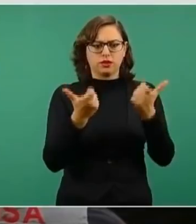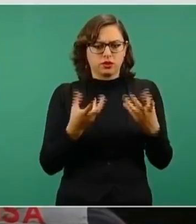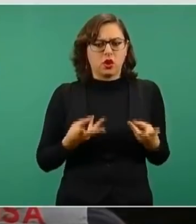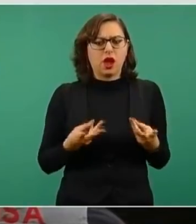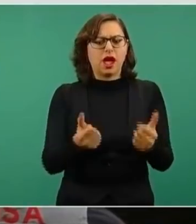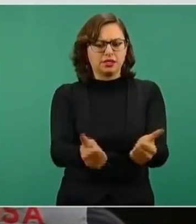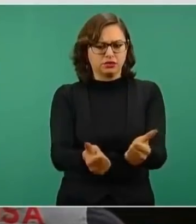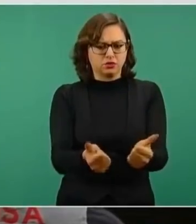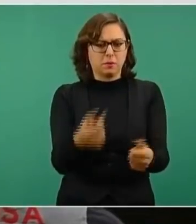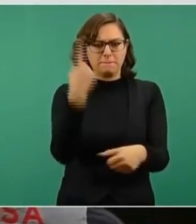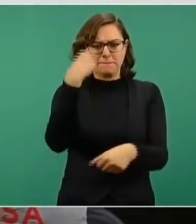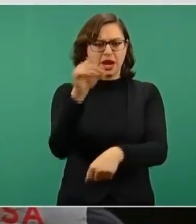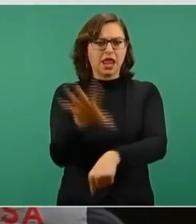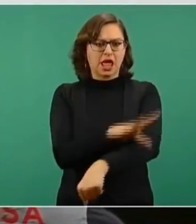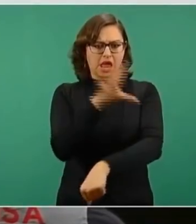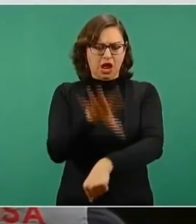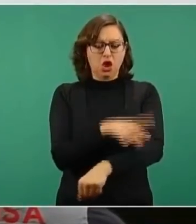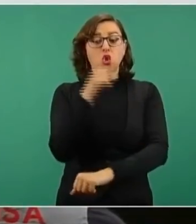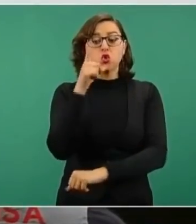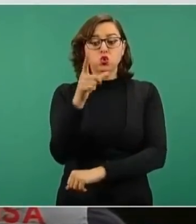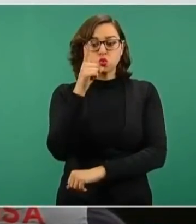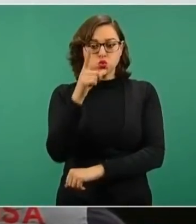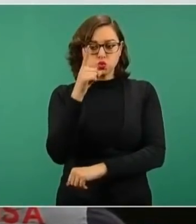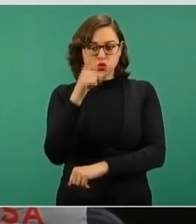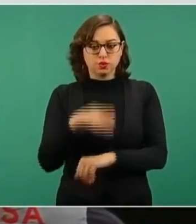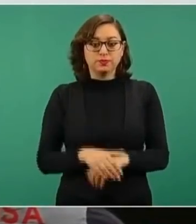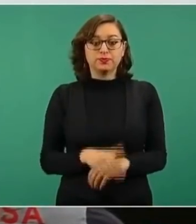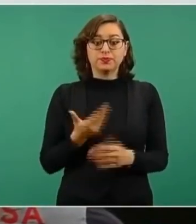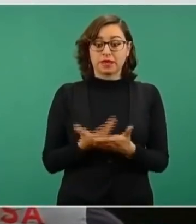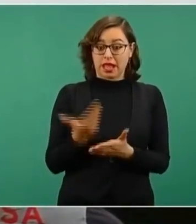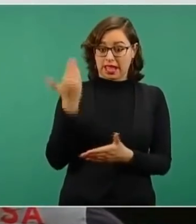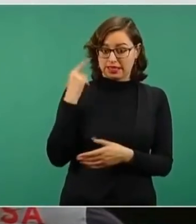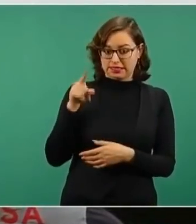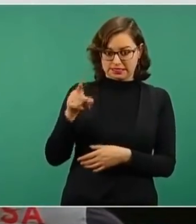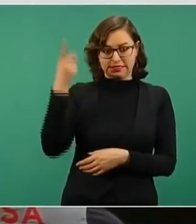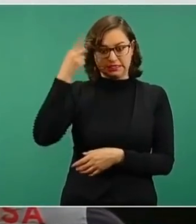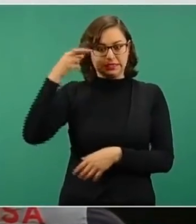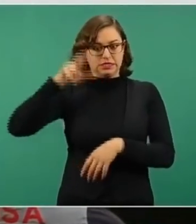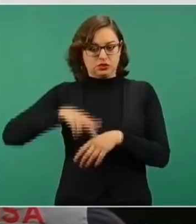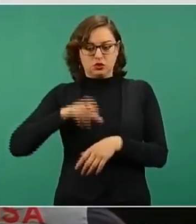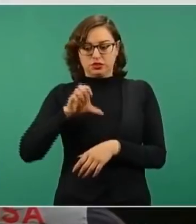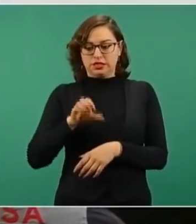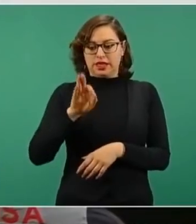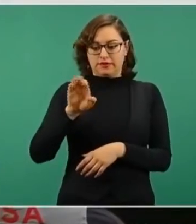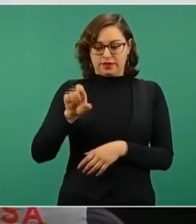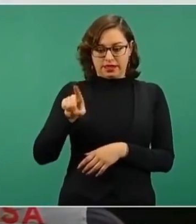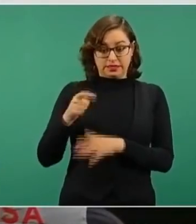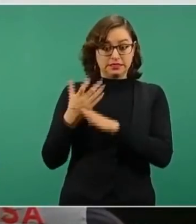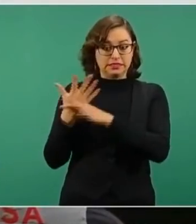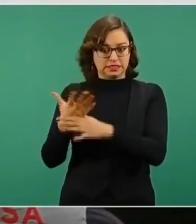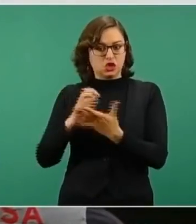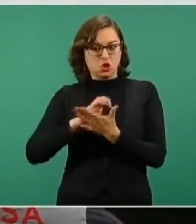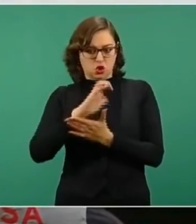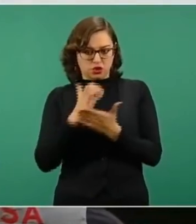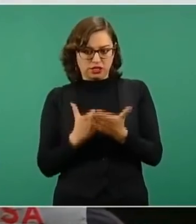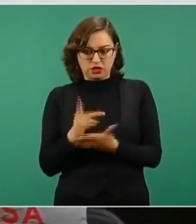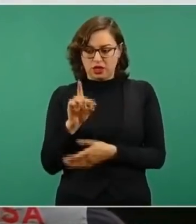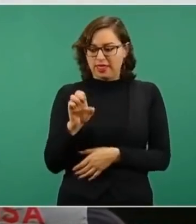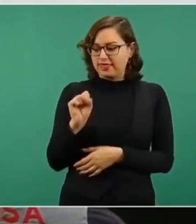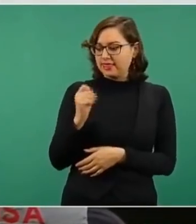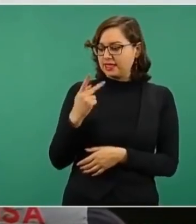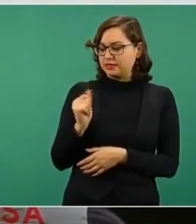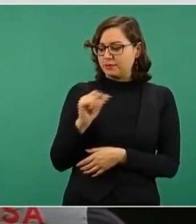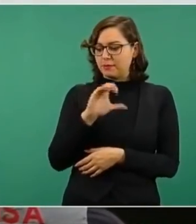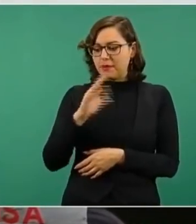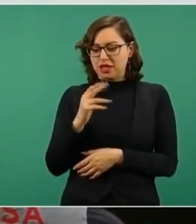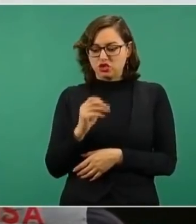costo unitario, a lo que se refirió el director de la Comisión Federal de Electricidad hace rato, cuando hablaba del despacho. Ese despacho es preferente para